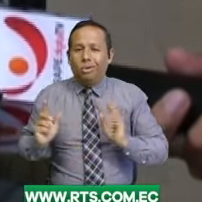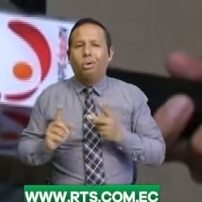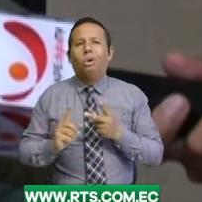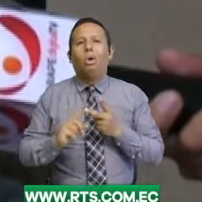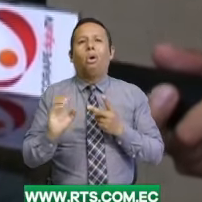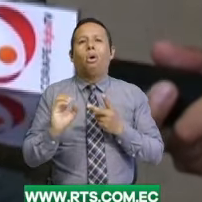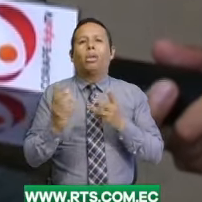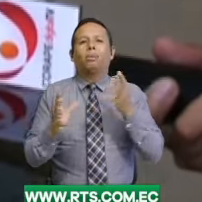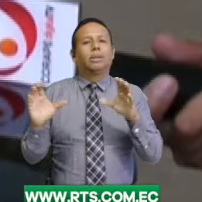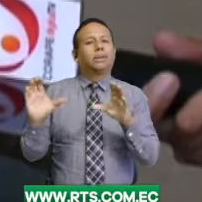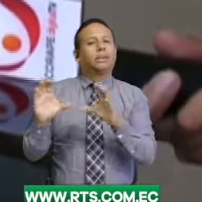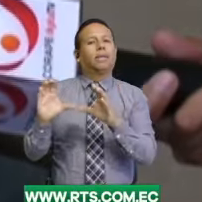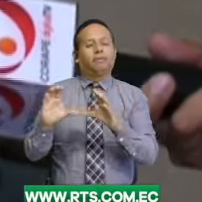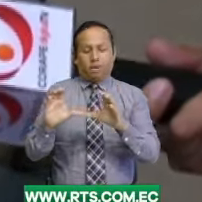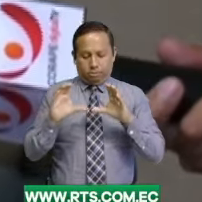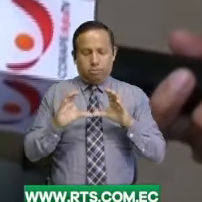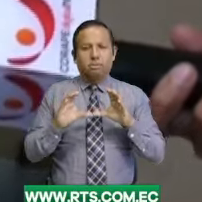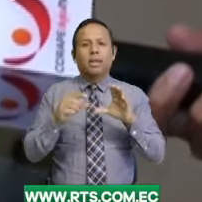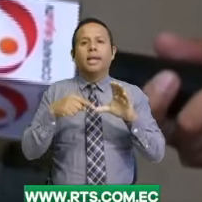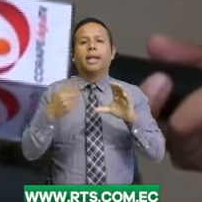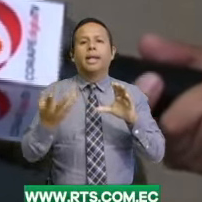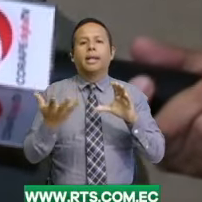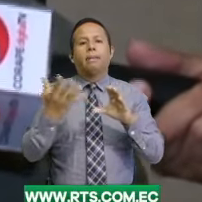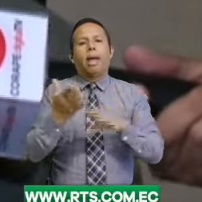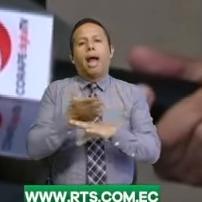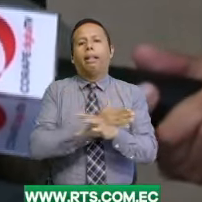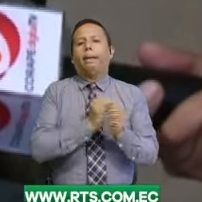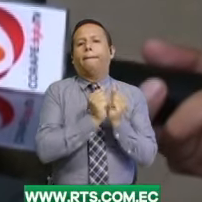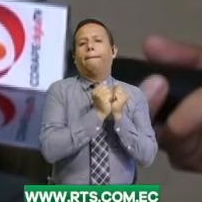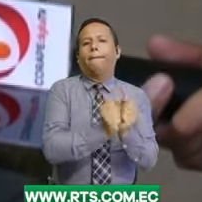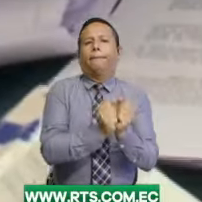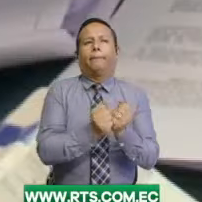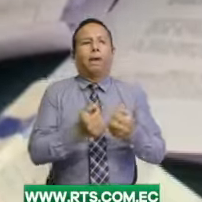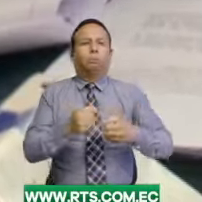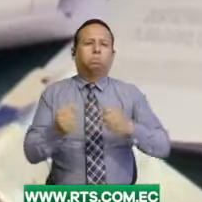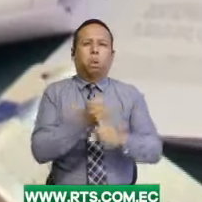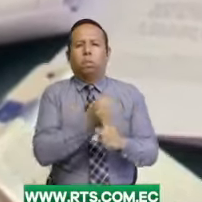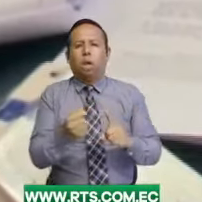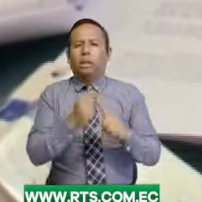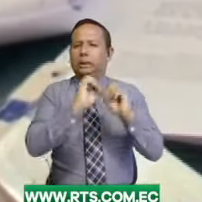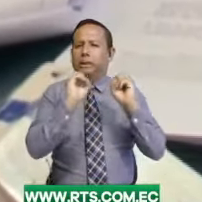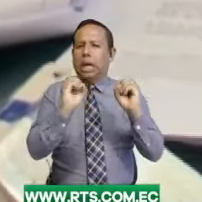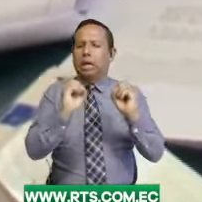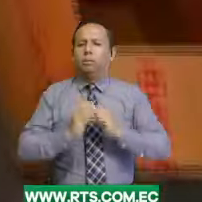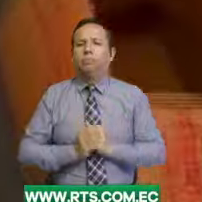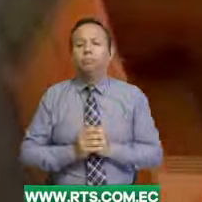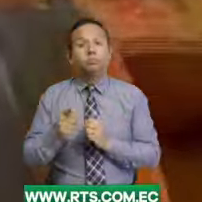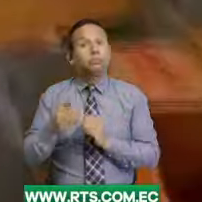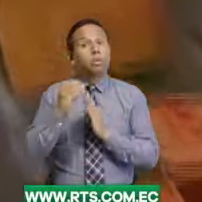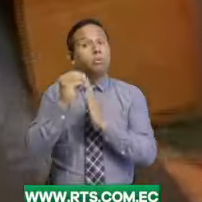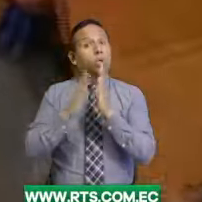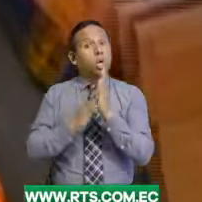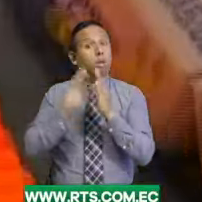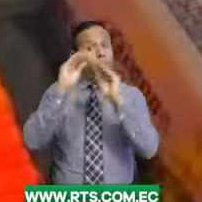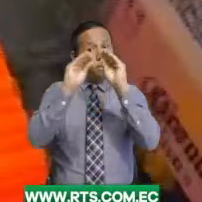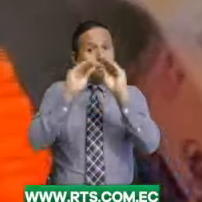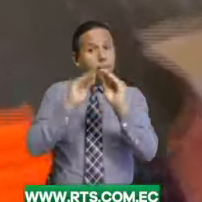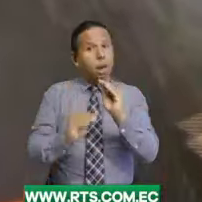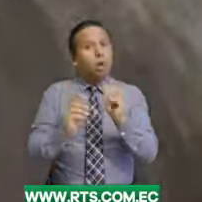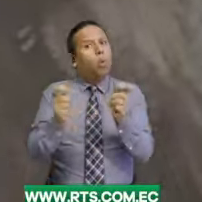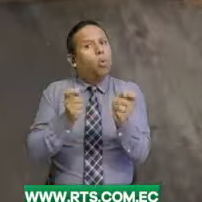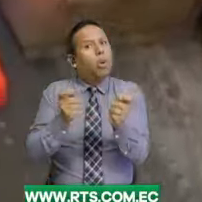tener el certificado de no tener o registrar antecedentes por violencia de género. Este proyecto también busca frenar el contrabando de